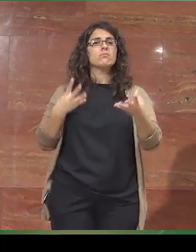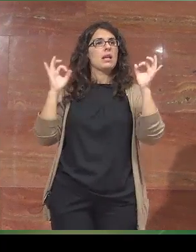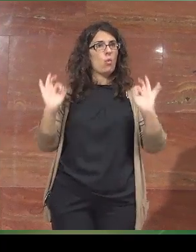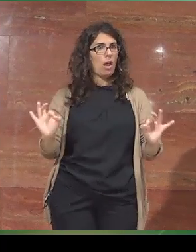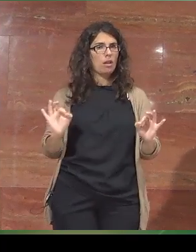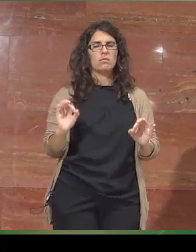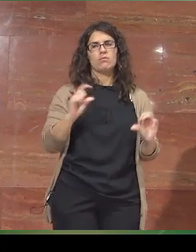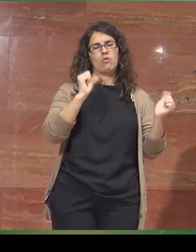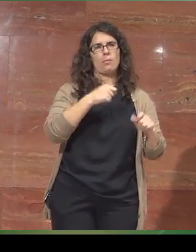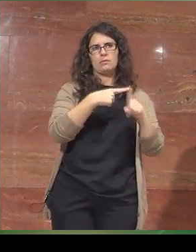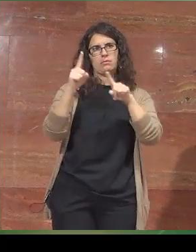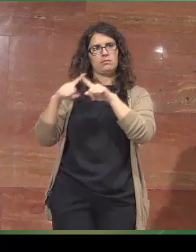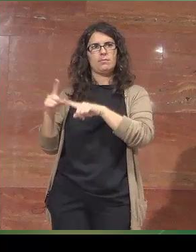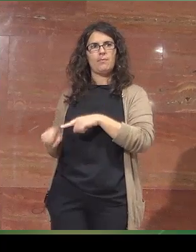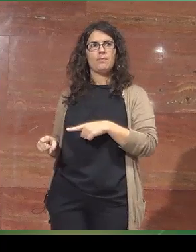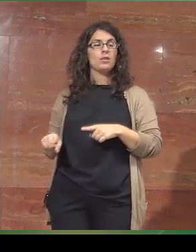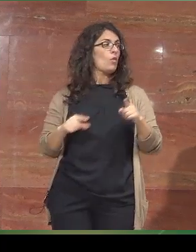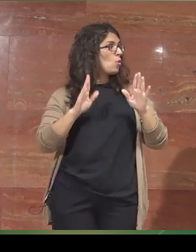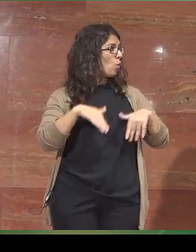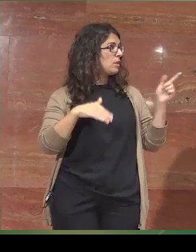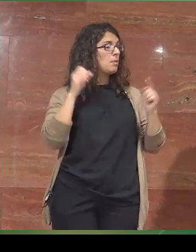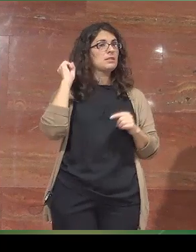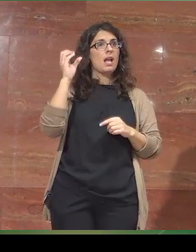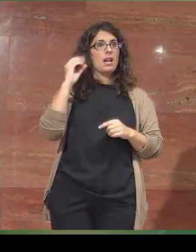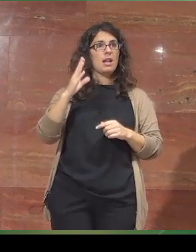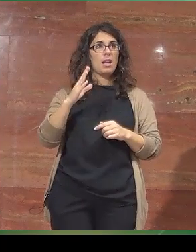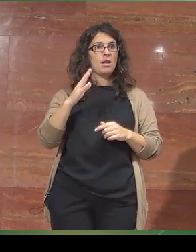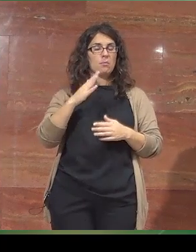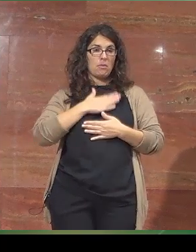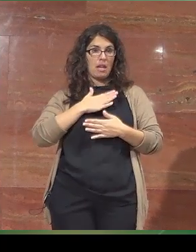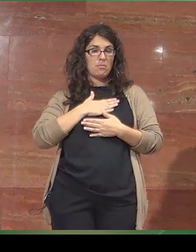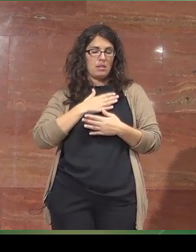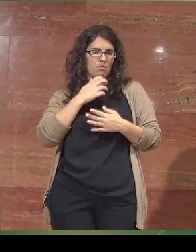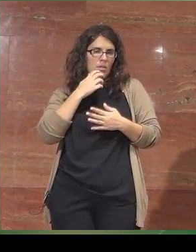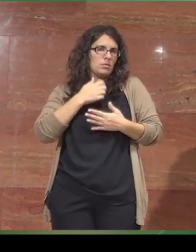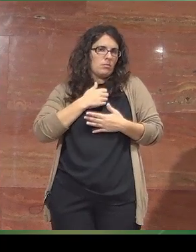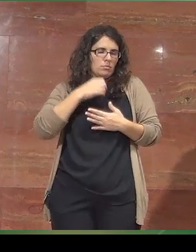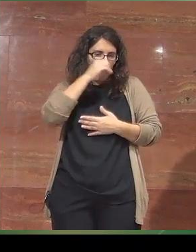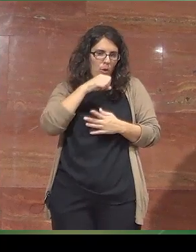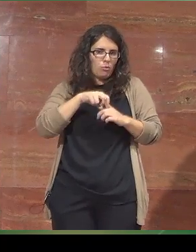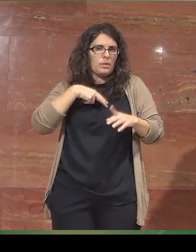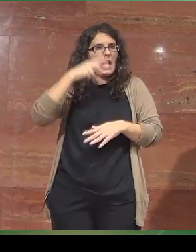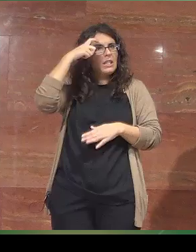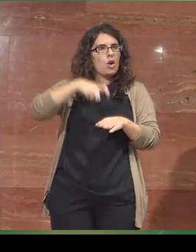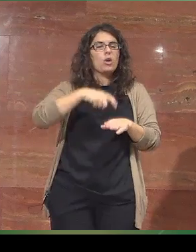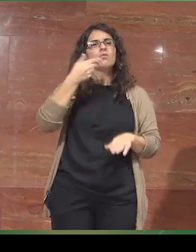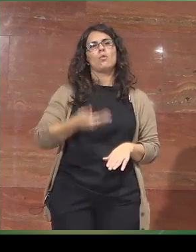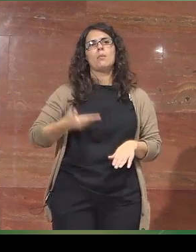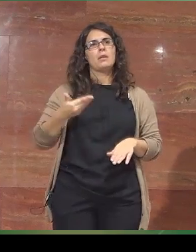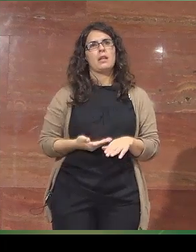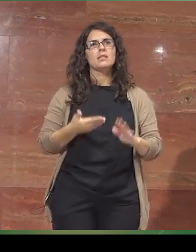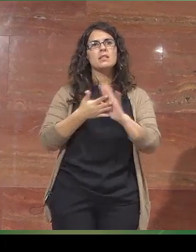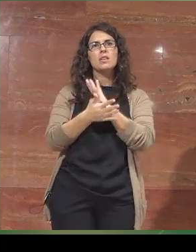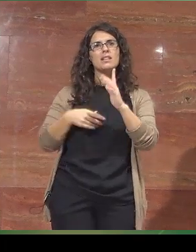que en la última charla se ha puesto el dedo en lo que, a mi juicio, desde un punto de vista psicológico, es lo fundamental, y es a quién